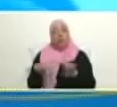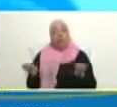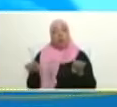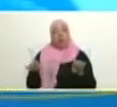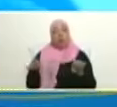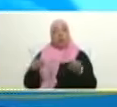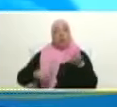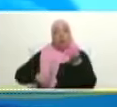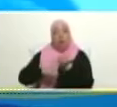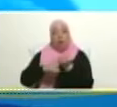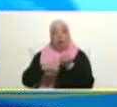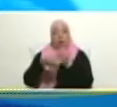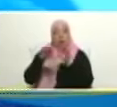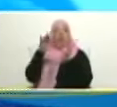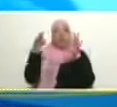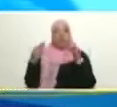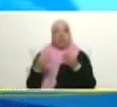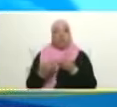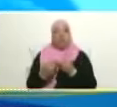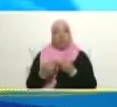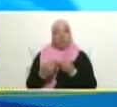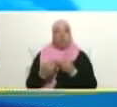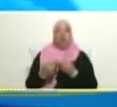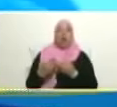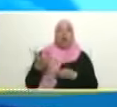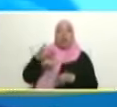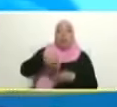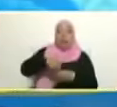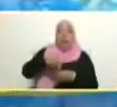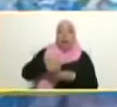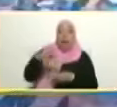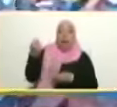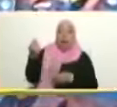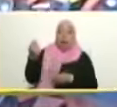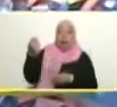del apoyo de la familia, de las cajas de ahorro.